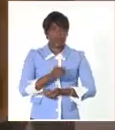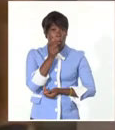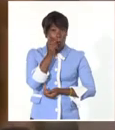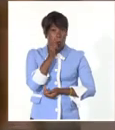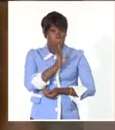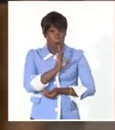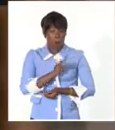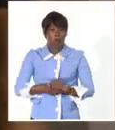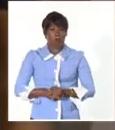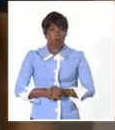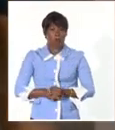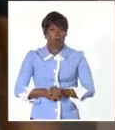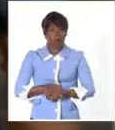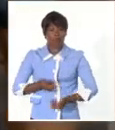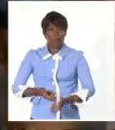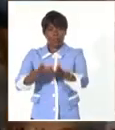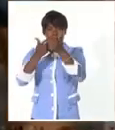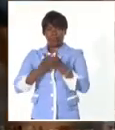de asalto